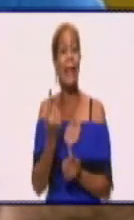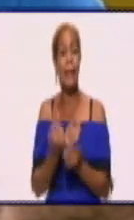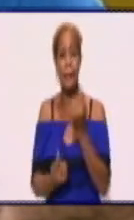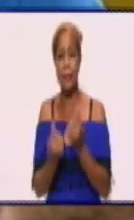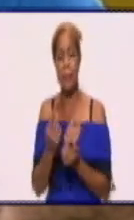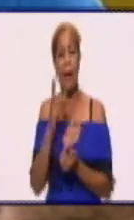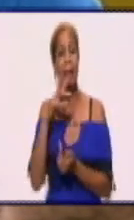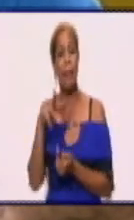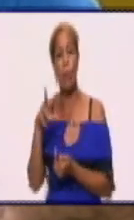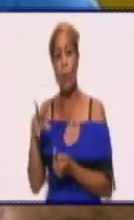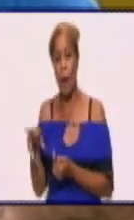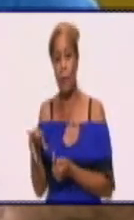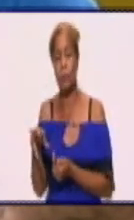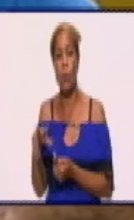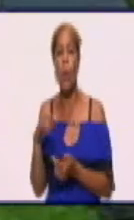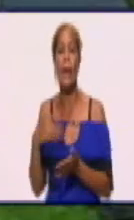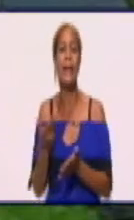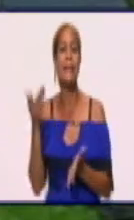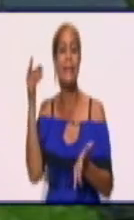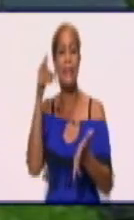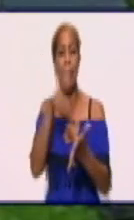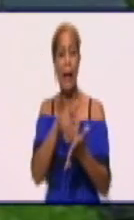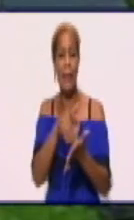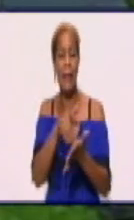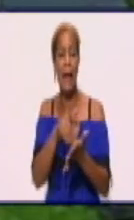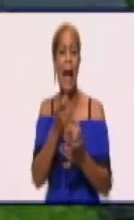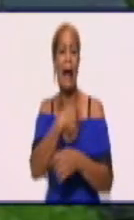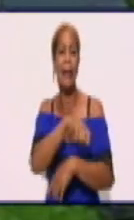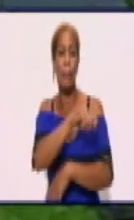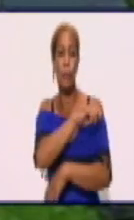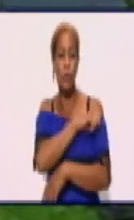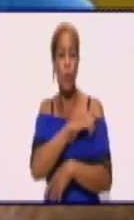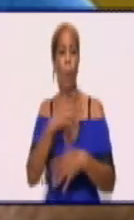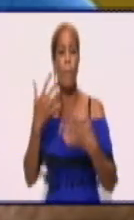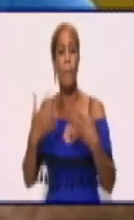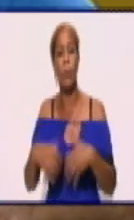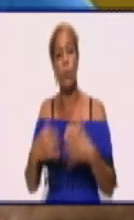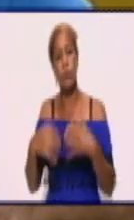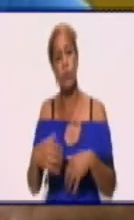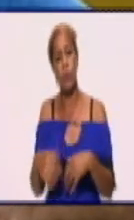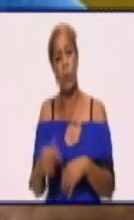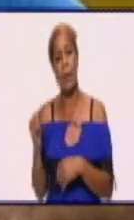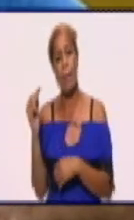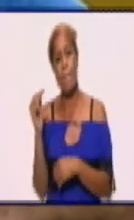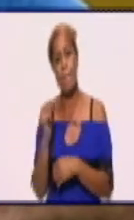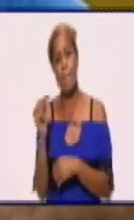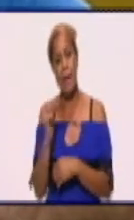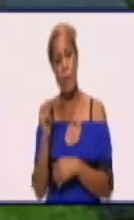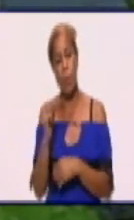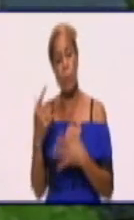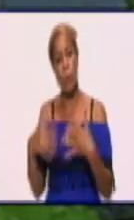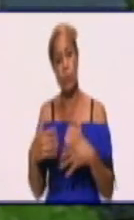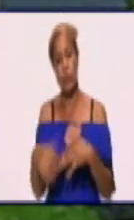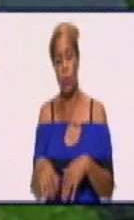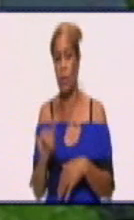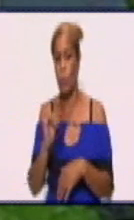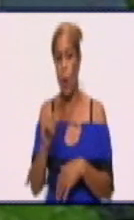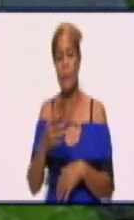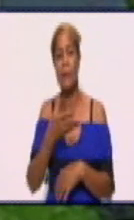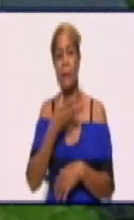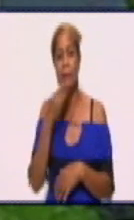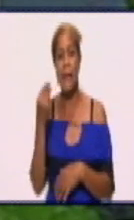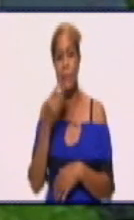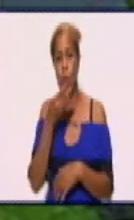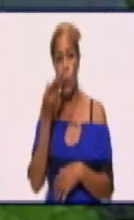son llevarle a la población producciones que sean menos consumidoras de azúcar. Es más saludable también. Es